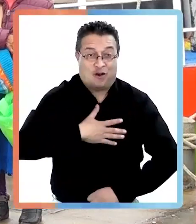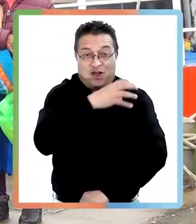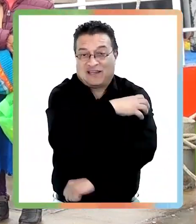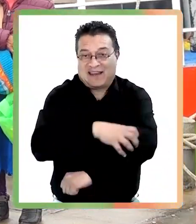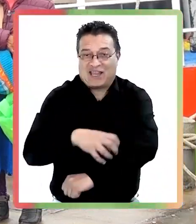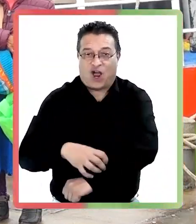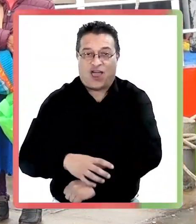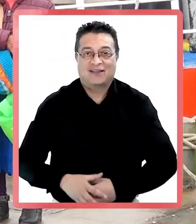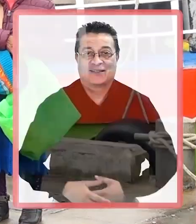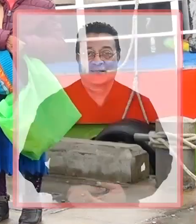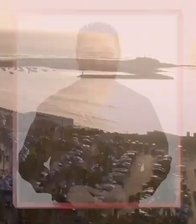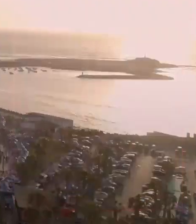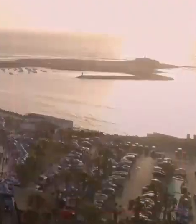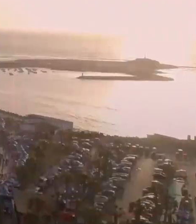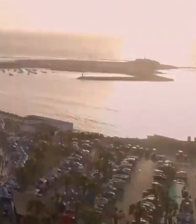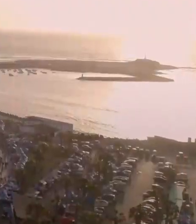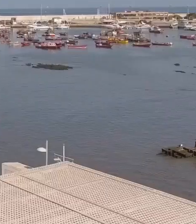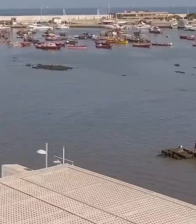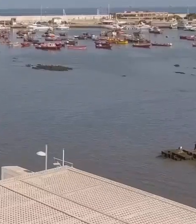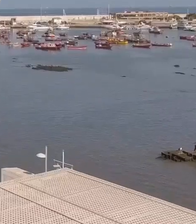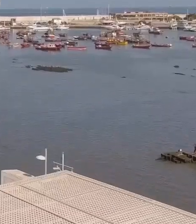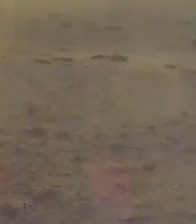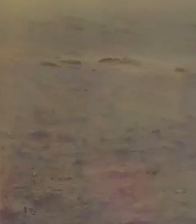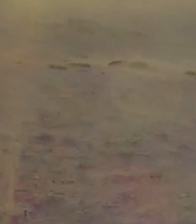Somos las regiones.